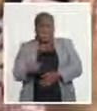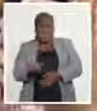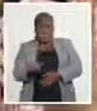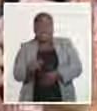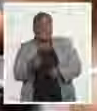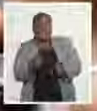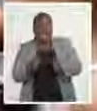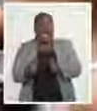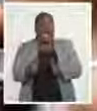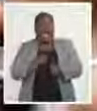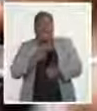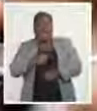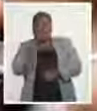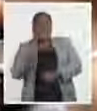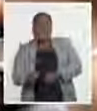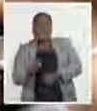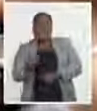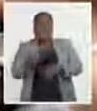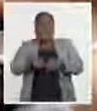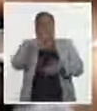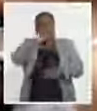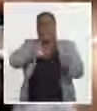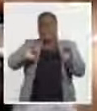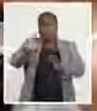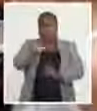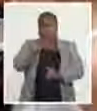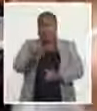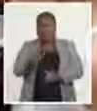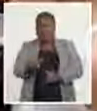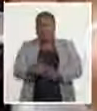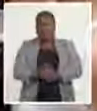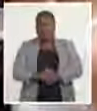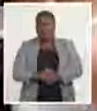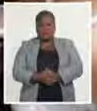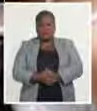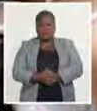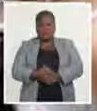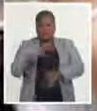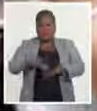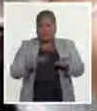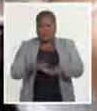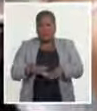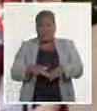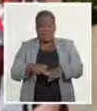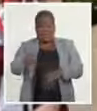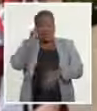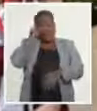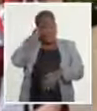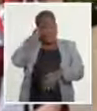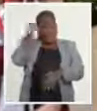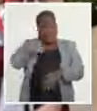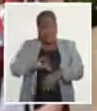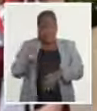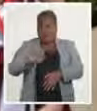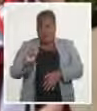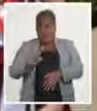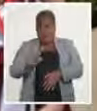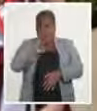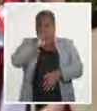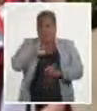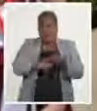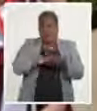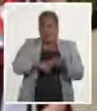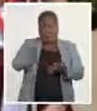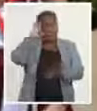artistas, influencers o de los adultos más cercanos a ellos. A veces, sin mala intención, los padres exponen a sus hijos.